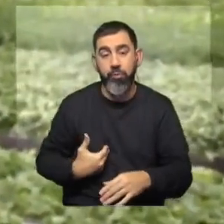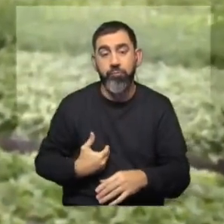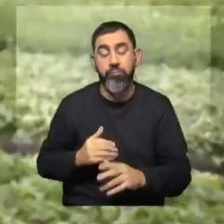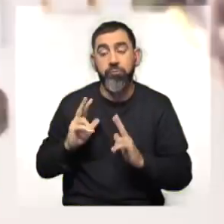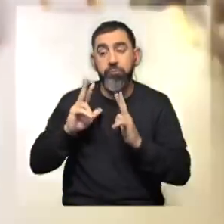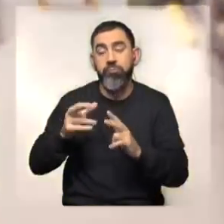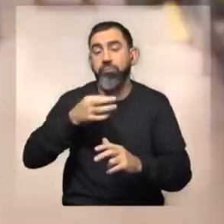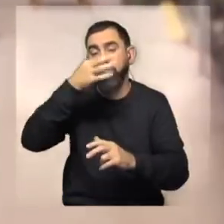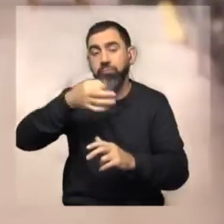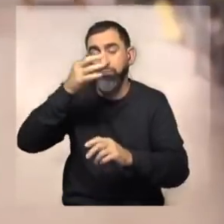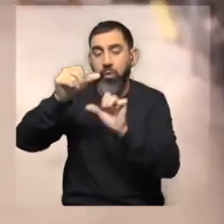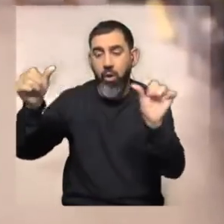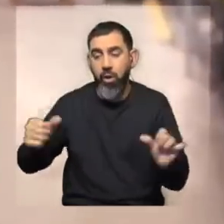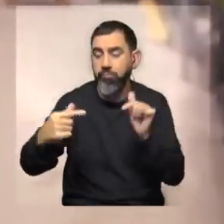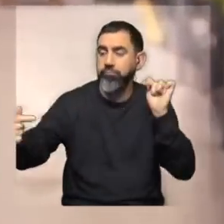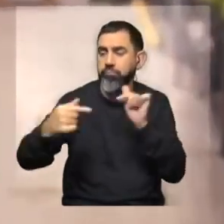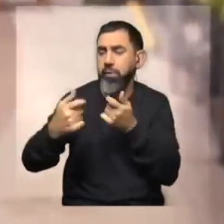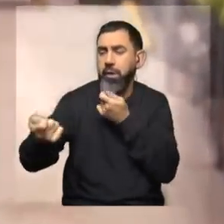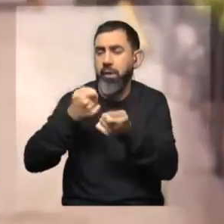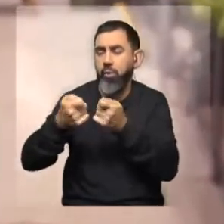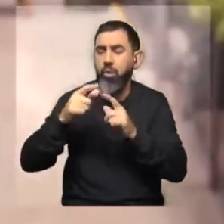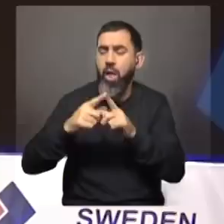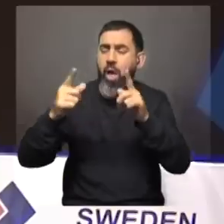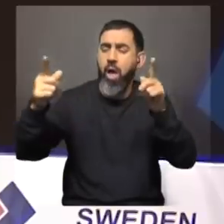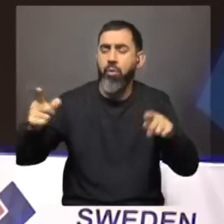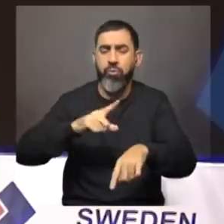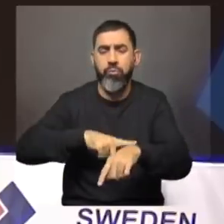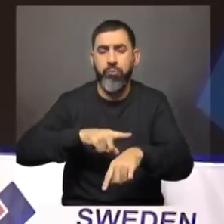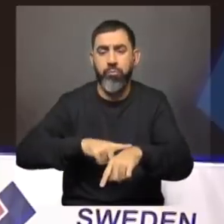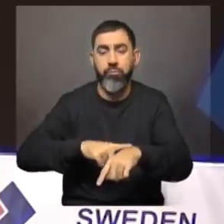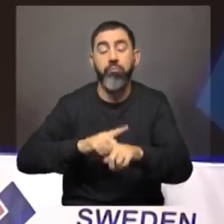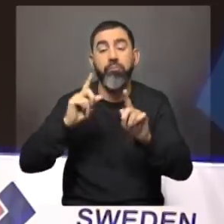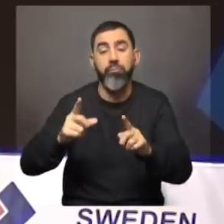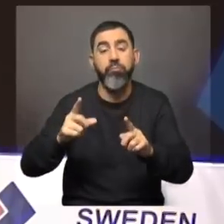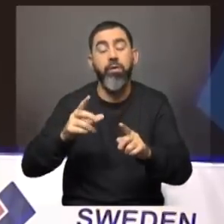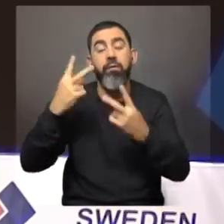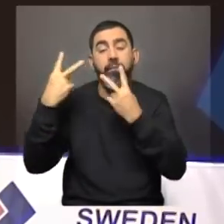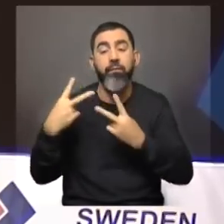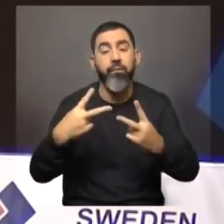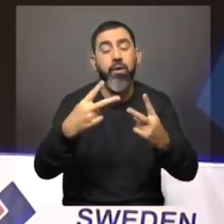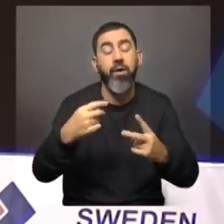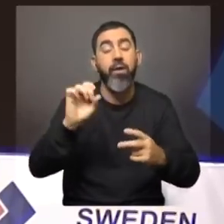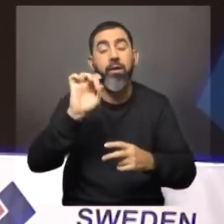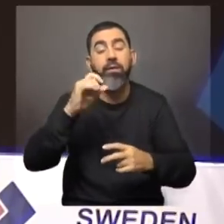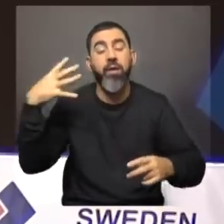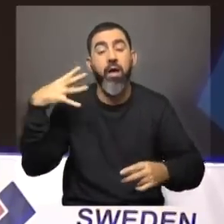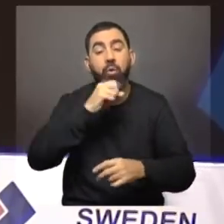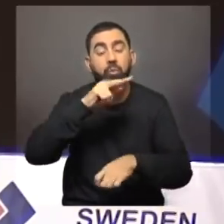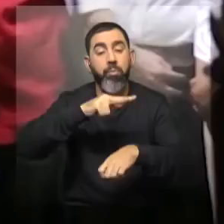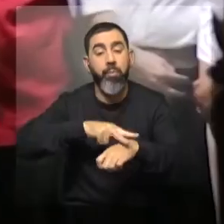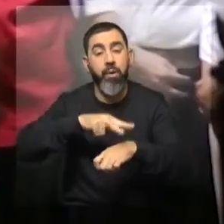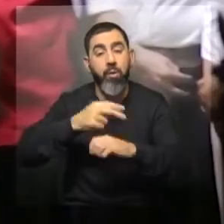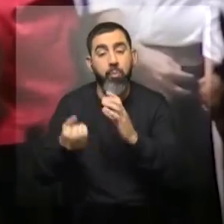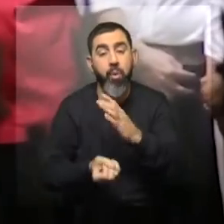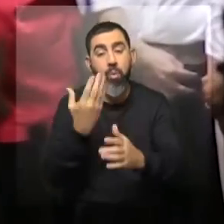sigue sosteniendo un discurso de acción que se opone a las negociaciones de largo plazo en otro orden el mandatario tiene previsto viajar el próximo 15 de agosto a Paraguay para